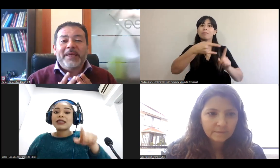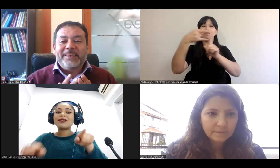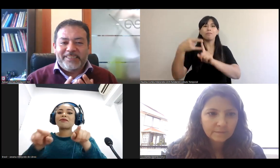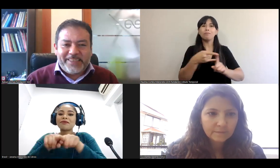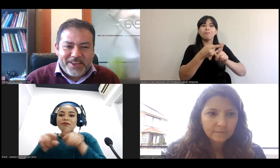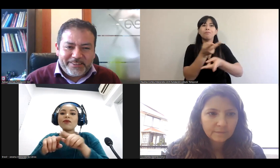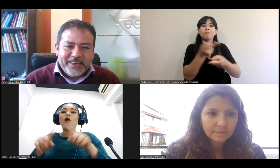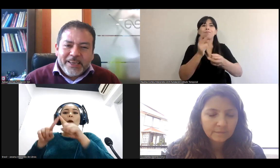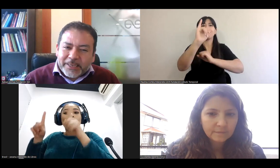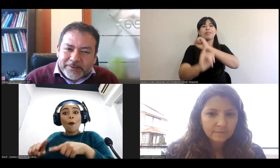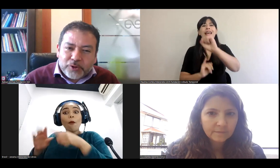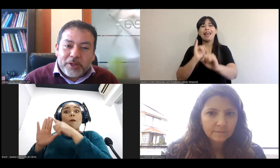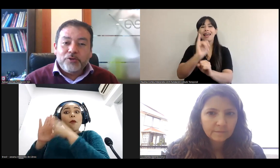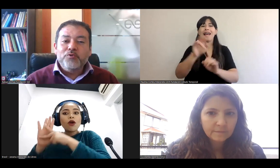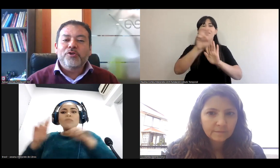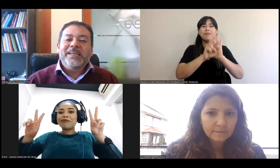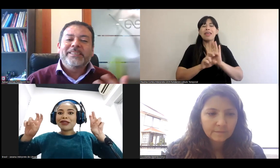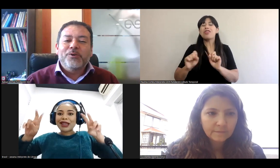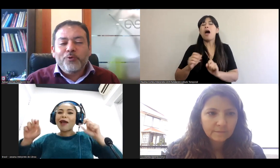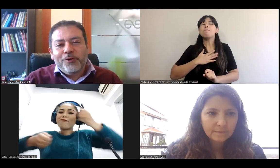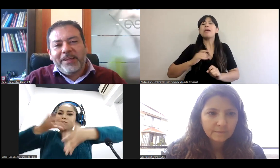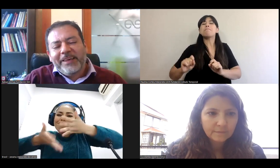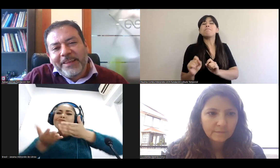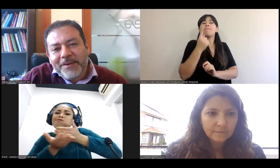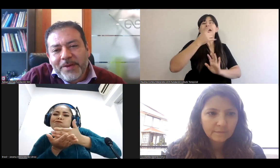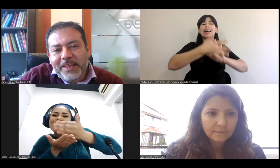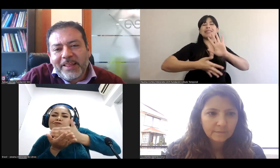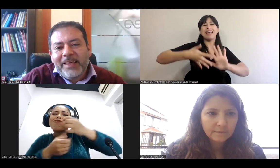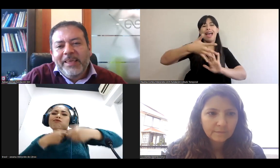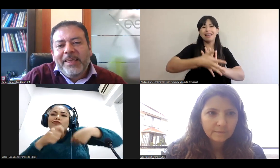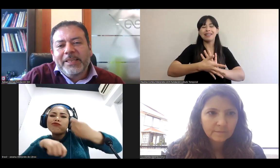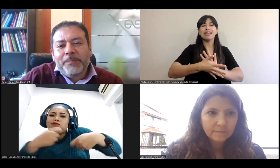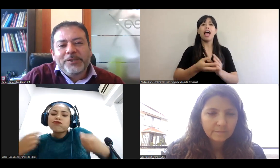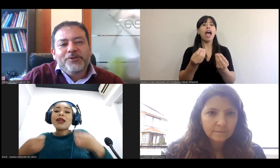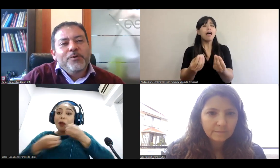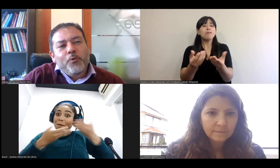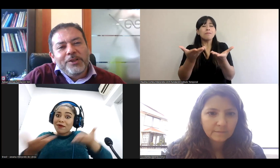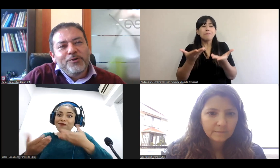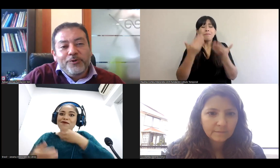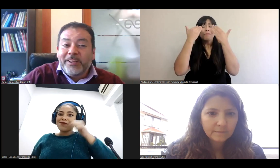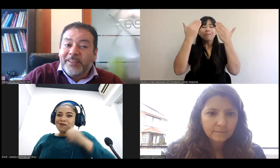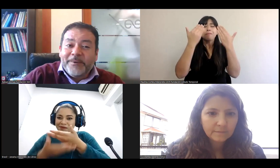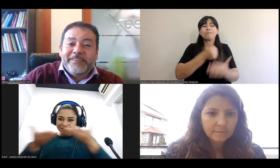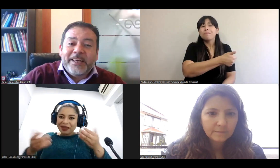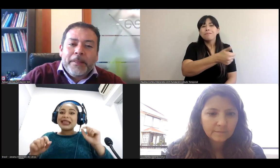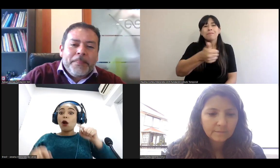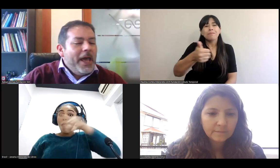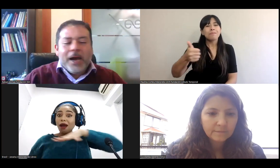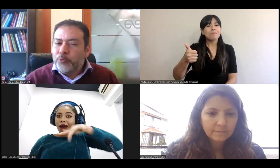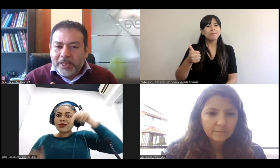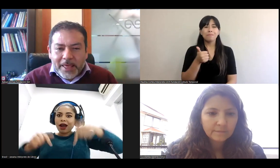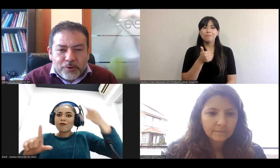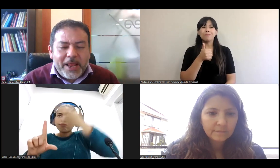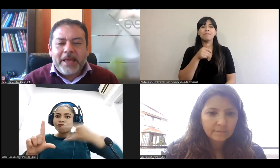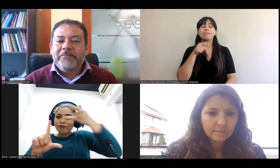Mis Primeras Señas. Reciban todas y todos un cordial saludo de bienvenida en este espacio de encuentro y diversidad